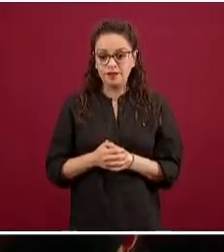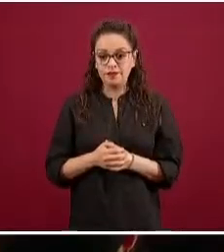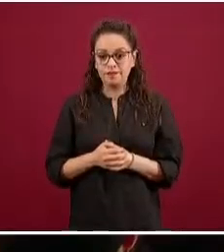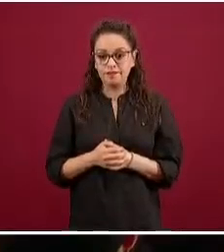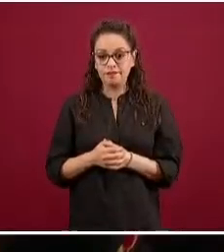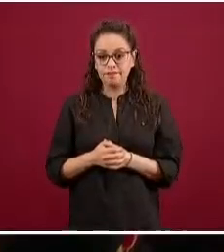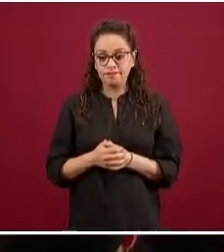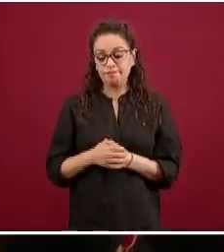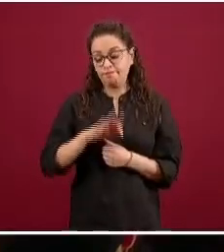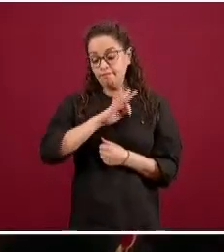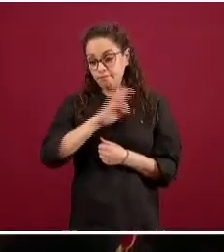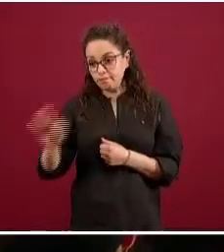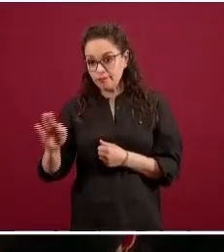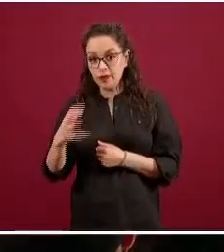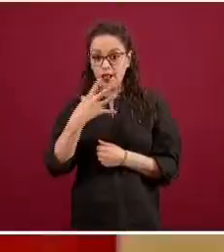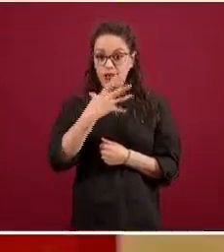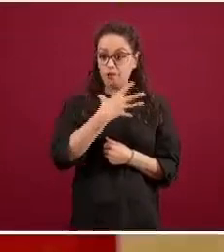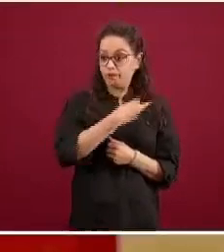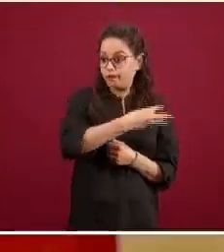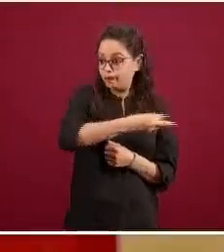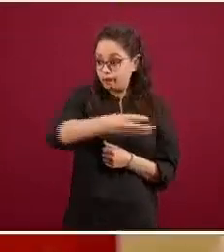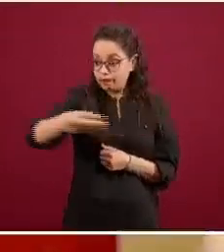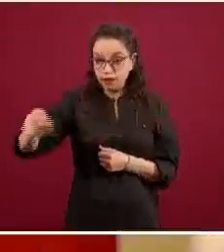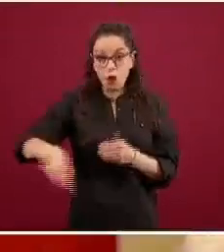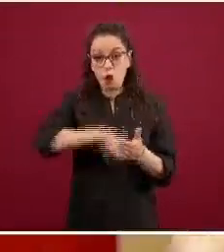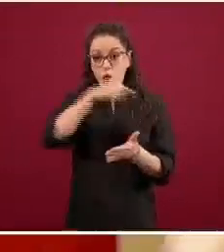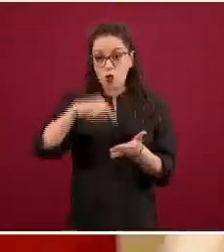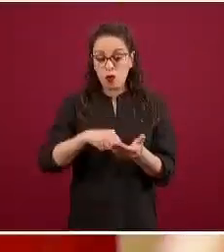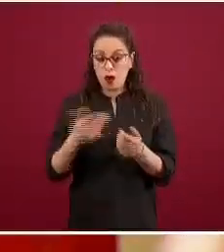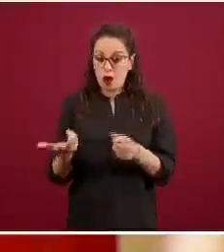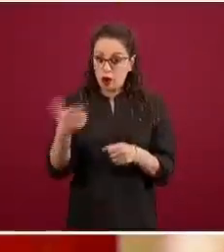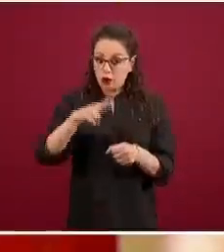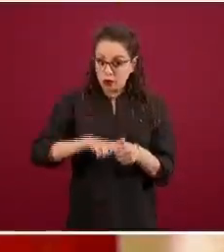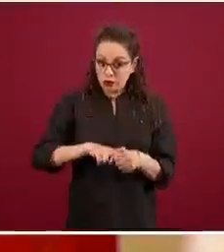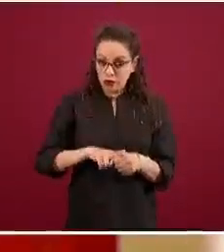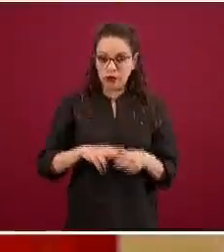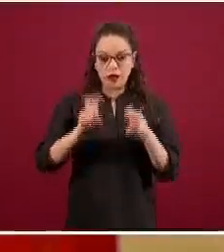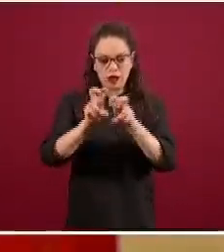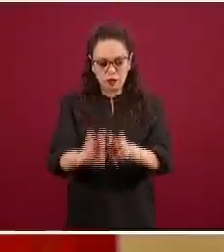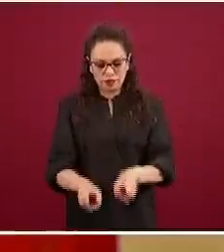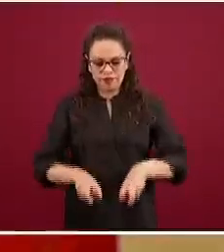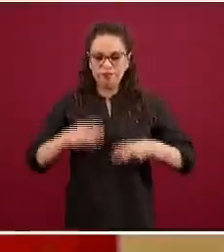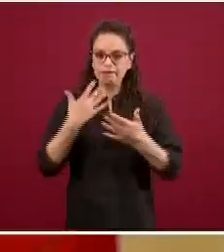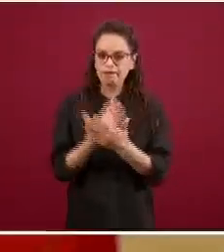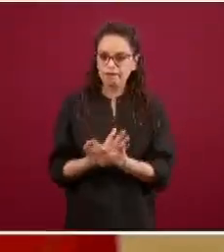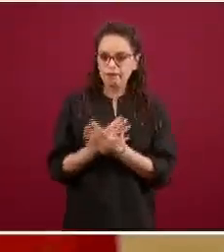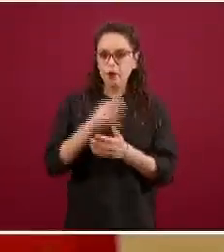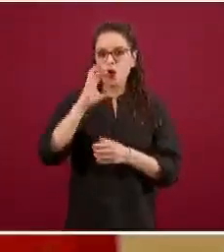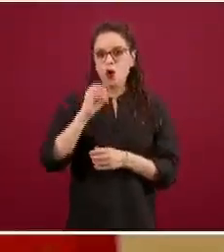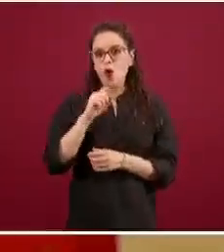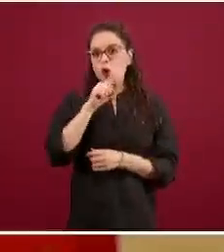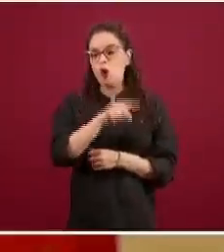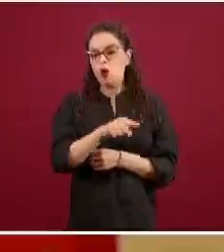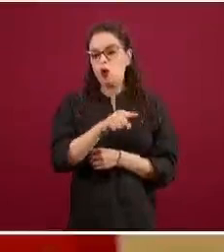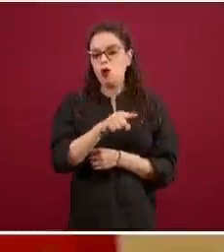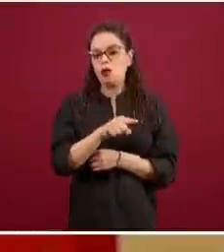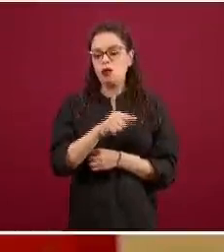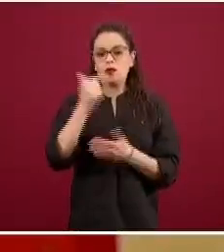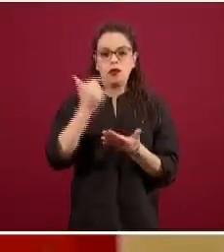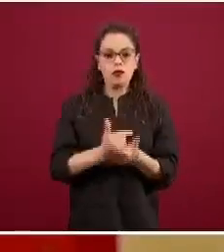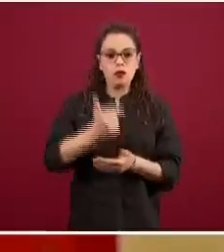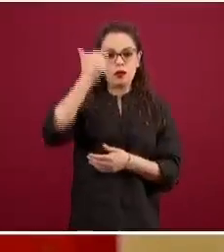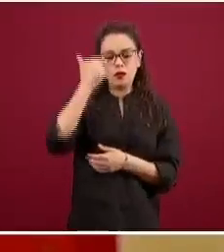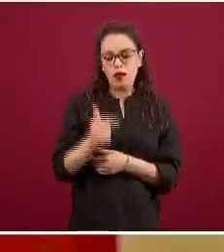exista transmisión en los hospitales, en las salas de espera de los servicios de urgencia o en las salas de espera de las